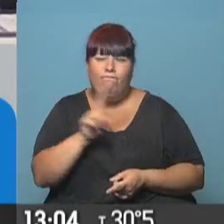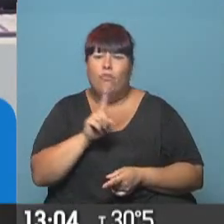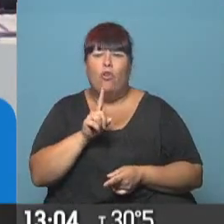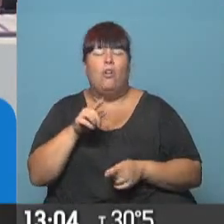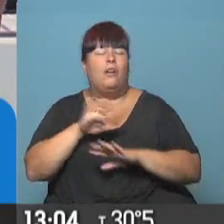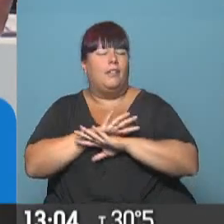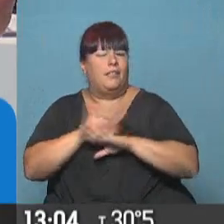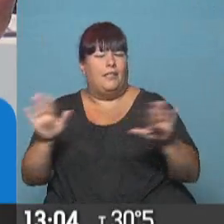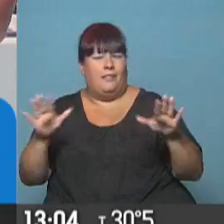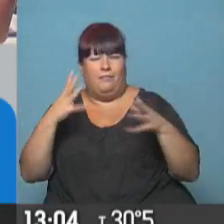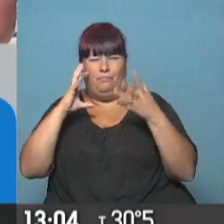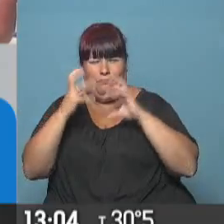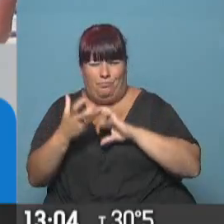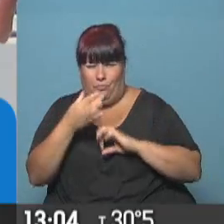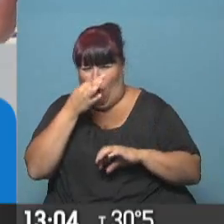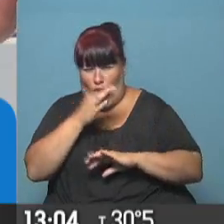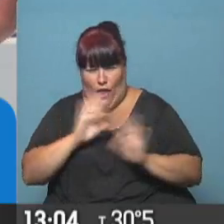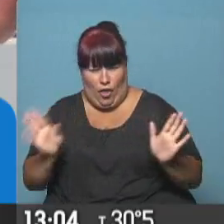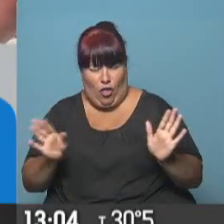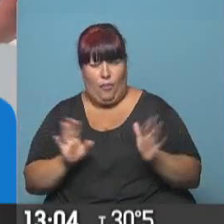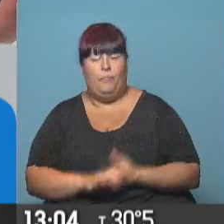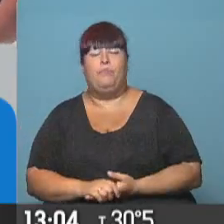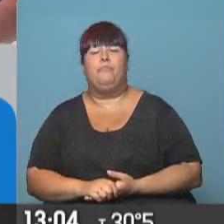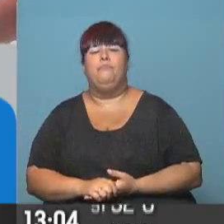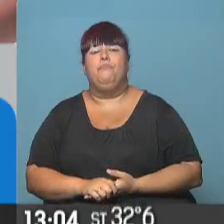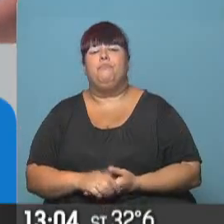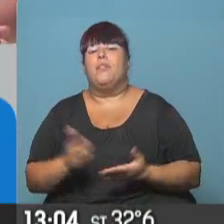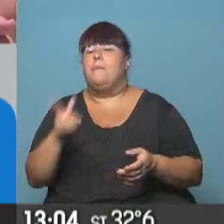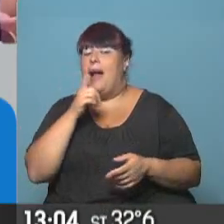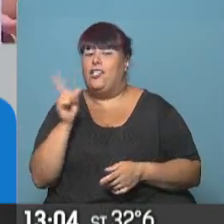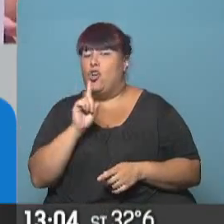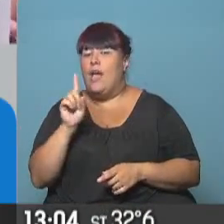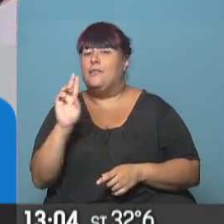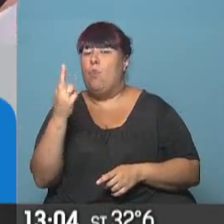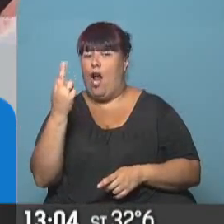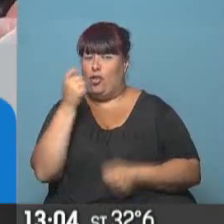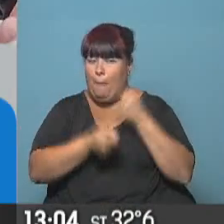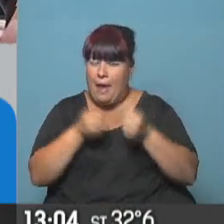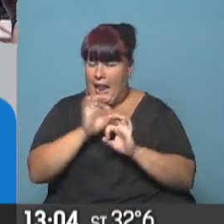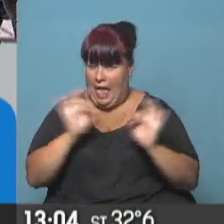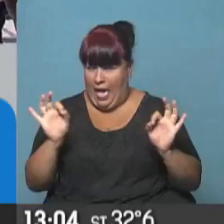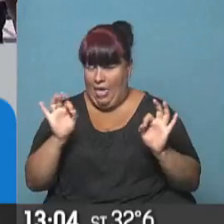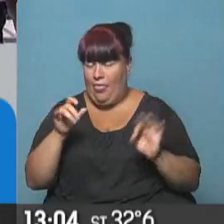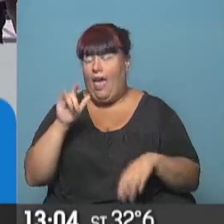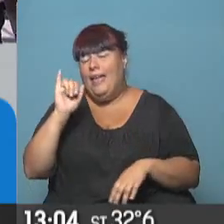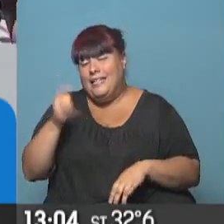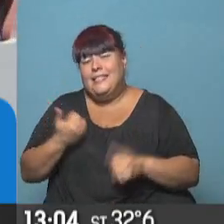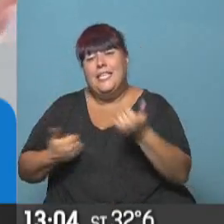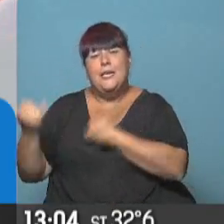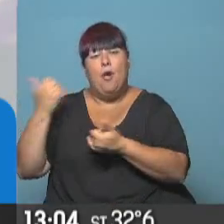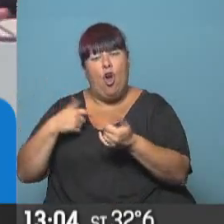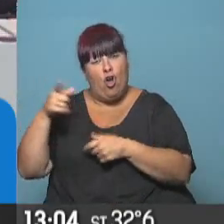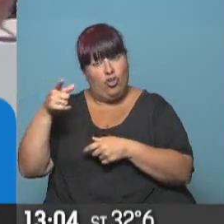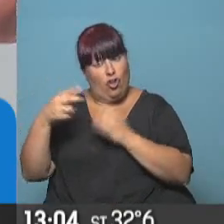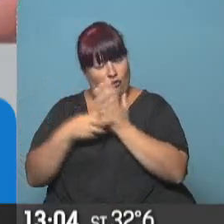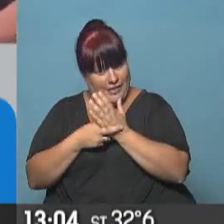en total estado de descomposición. Se supone que no fue una muerte traumática. Lo que sí nos comentaron en la